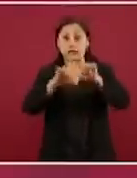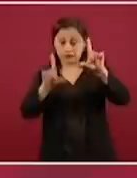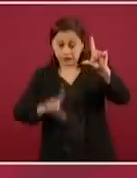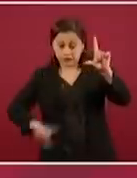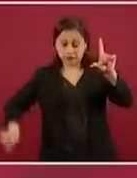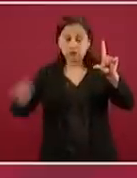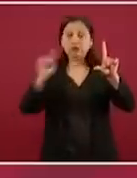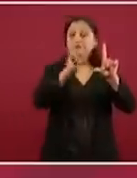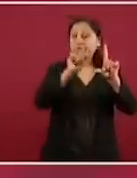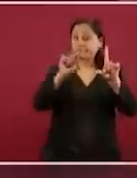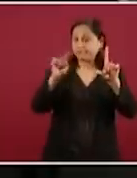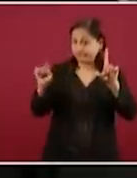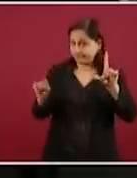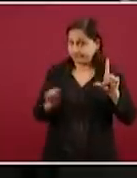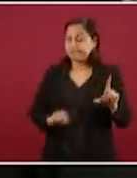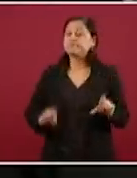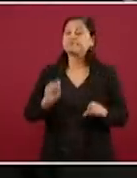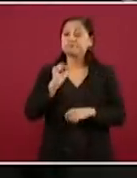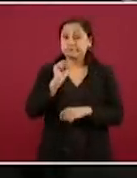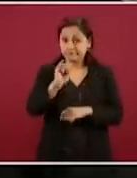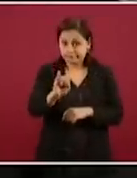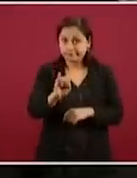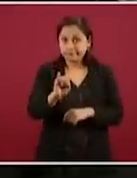nacional y en promedio.